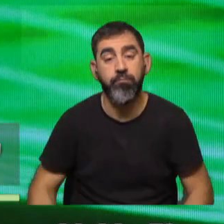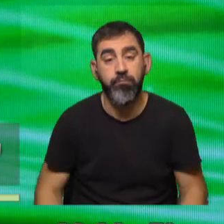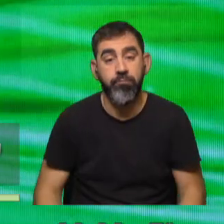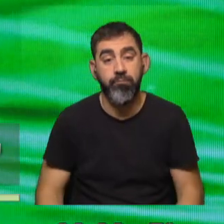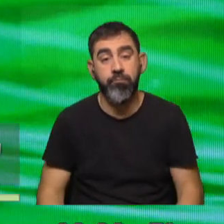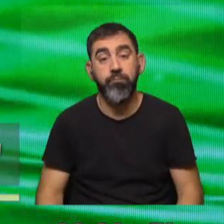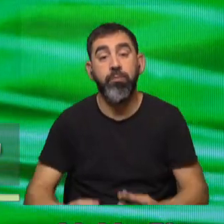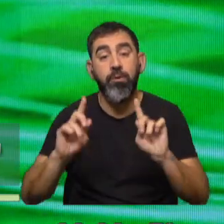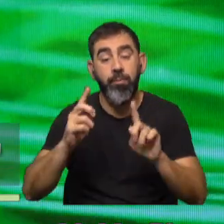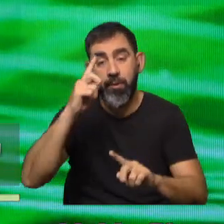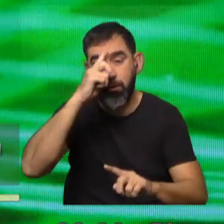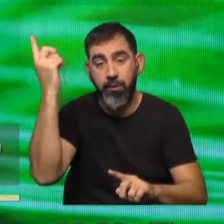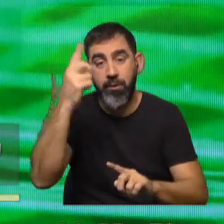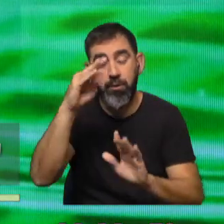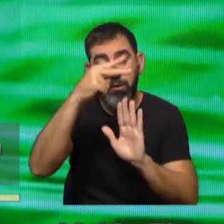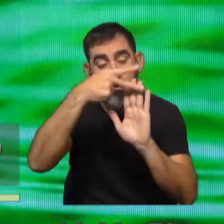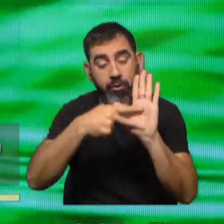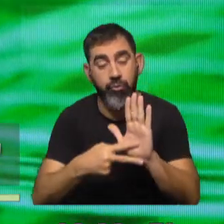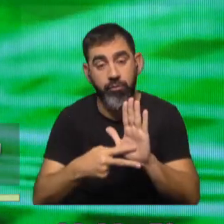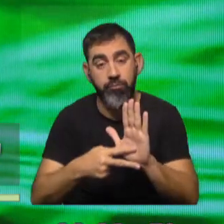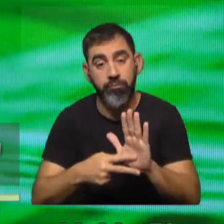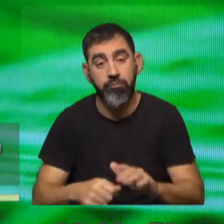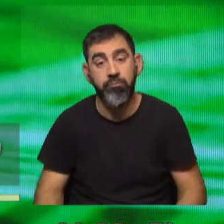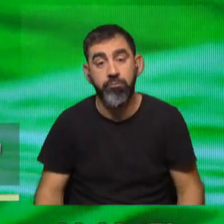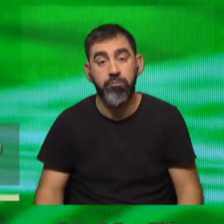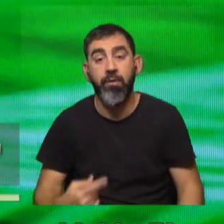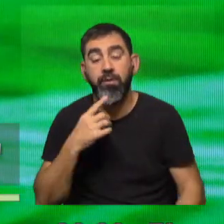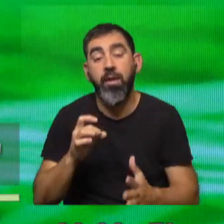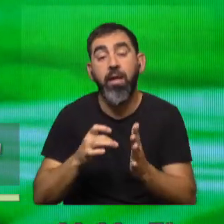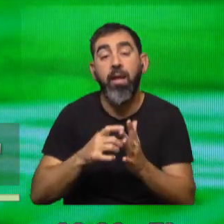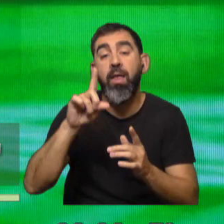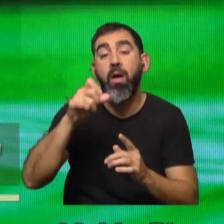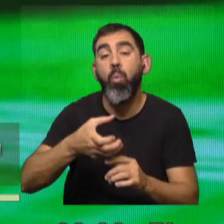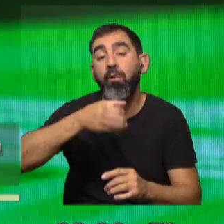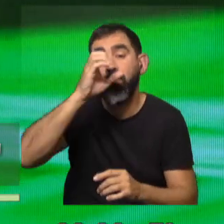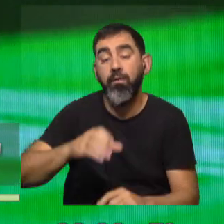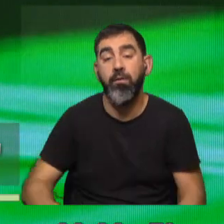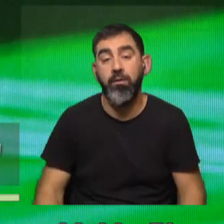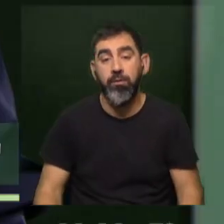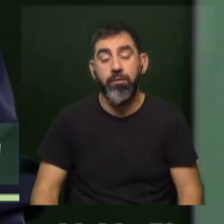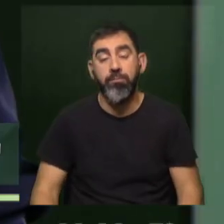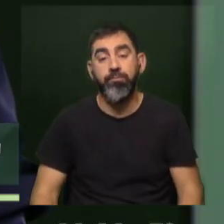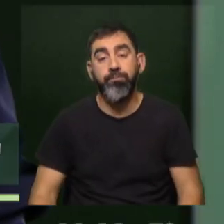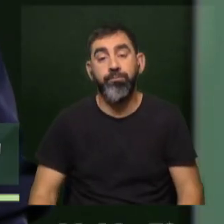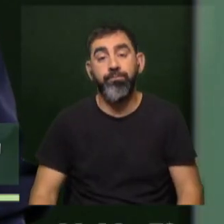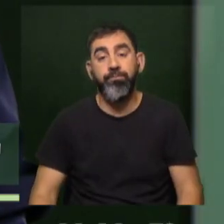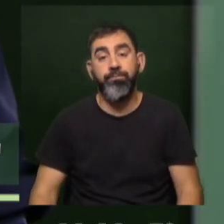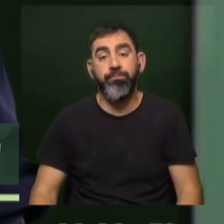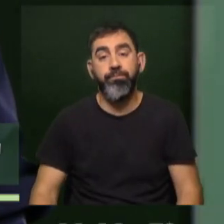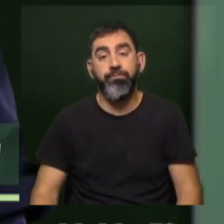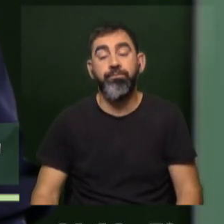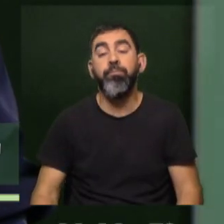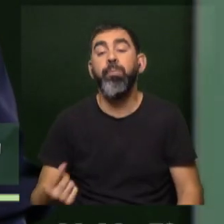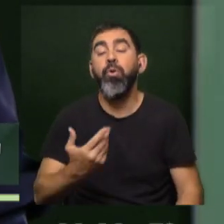Los estándares Internacionales que hacen indicaciones cuál debe ser la calidad del agua que bebemos claro pero si decía el gobierno el agua no es